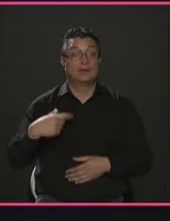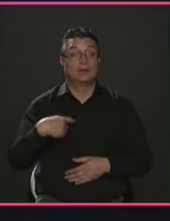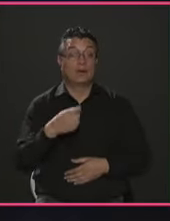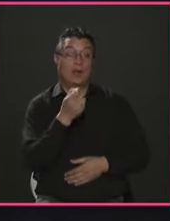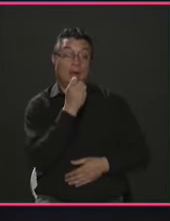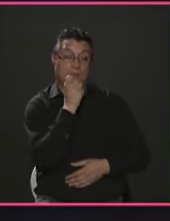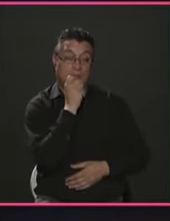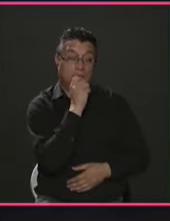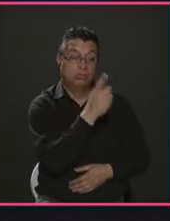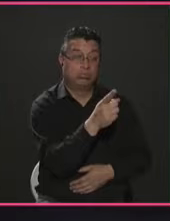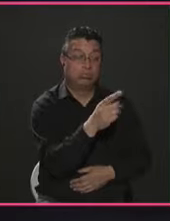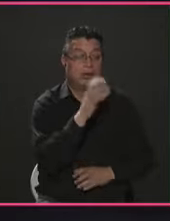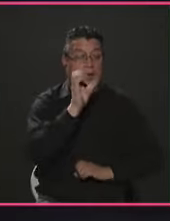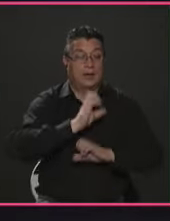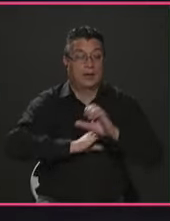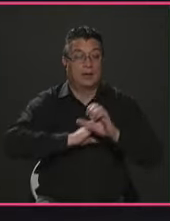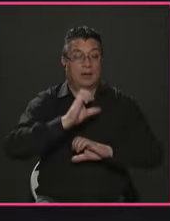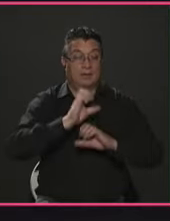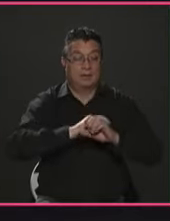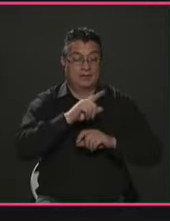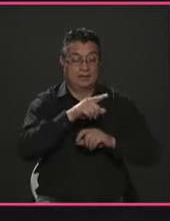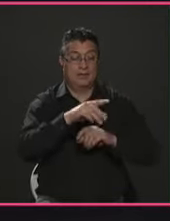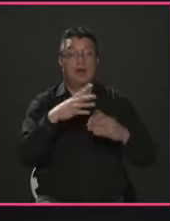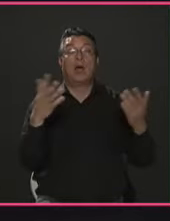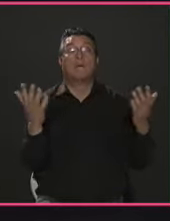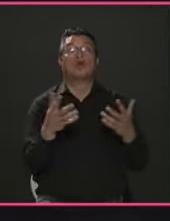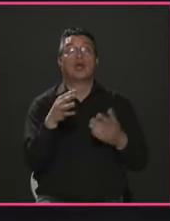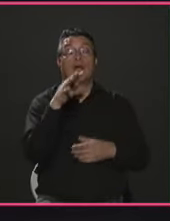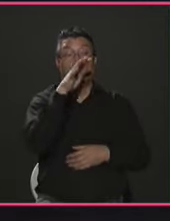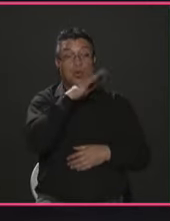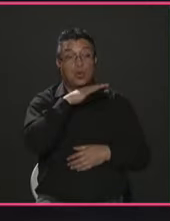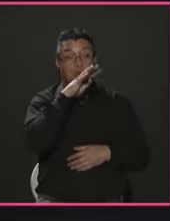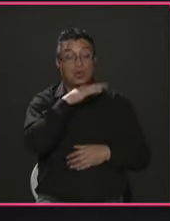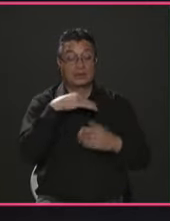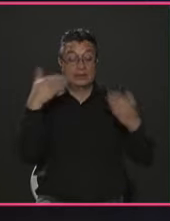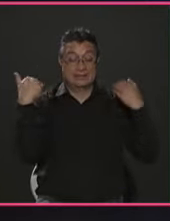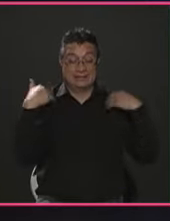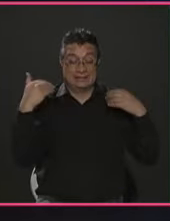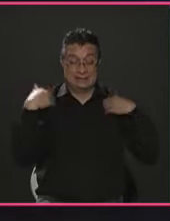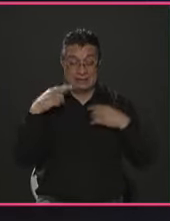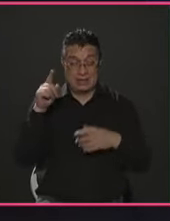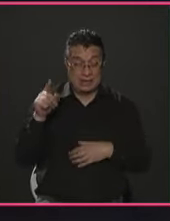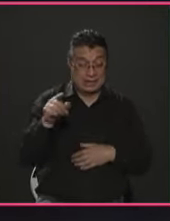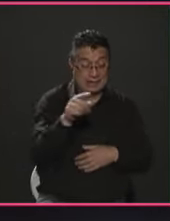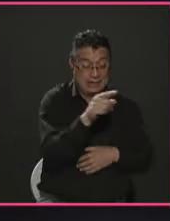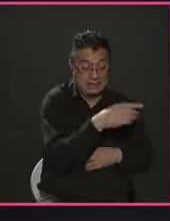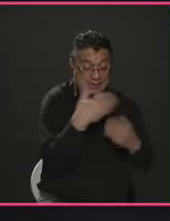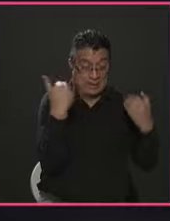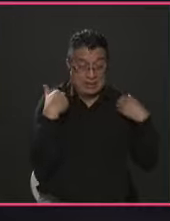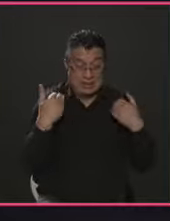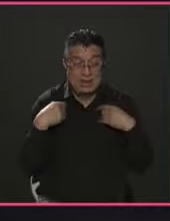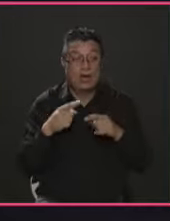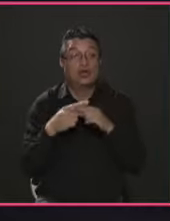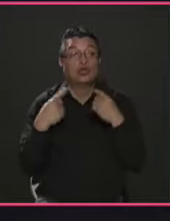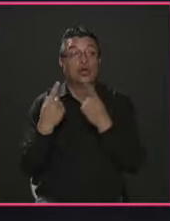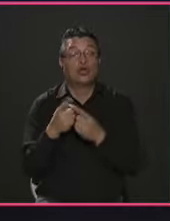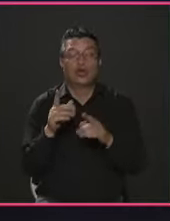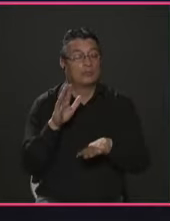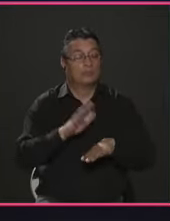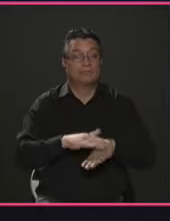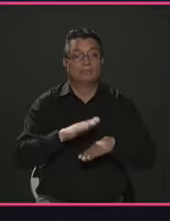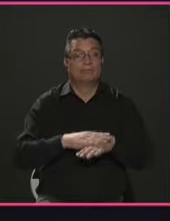demandando a la famosa empresa Open eye porque usó para entrenar a sus loritos usó información que donde no estaba